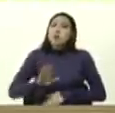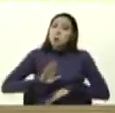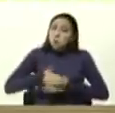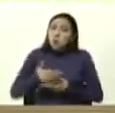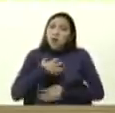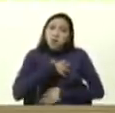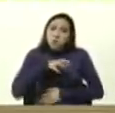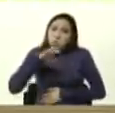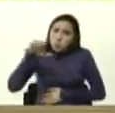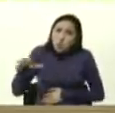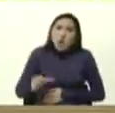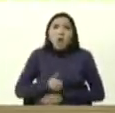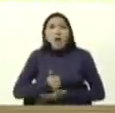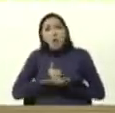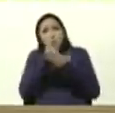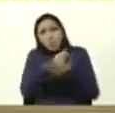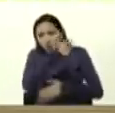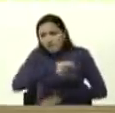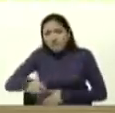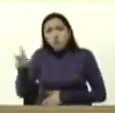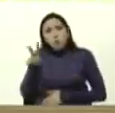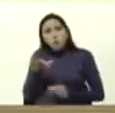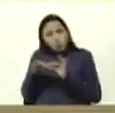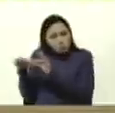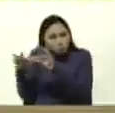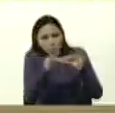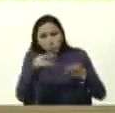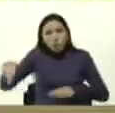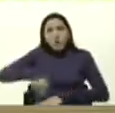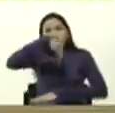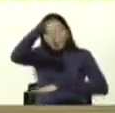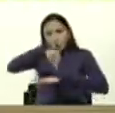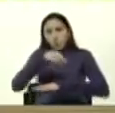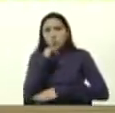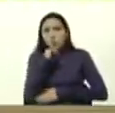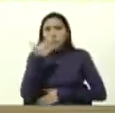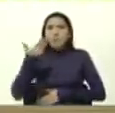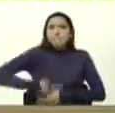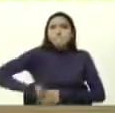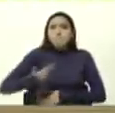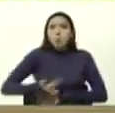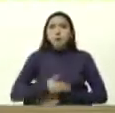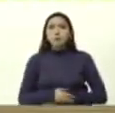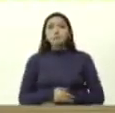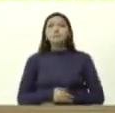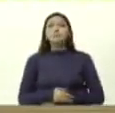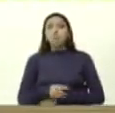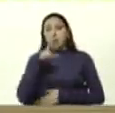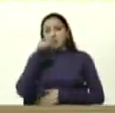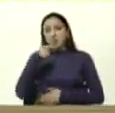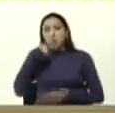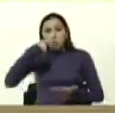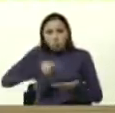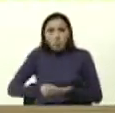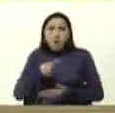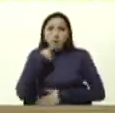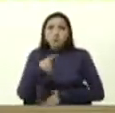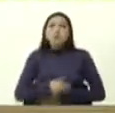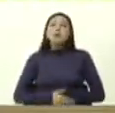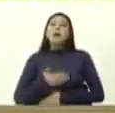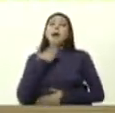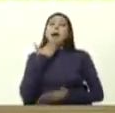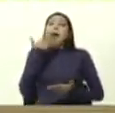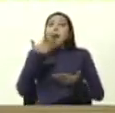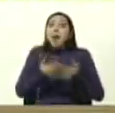soberanía, que es de unión nacional también, para transmitir este mensaje en nombre del presidente Nicolás Maduro. Muchísimas